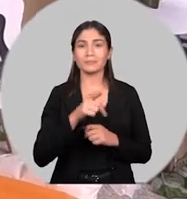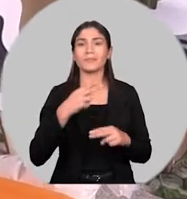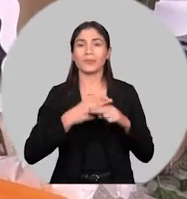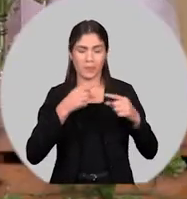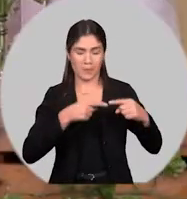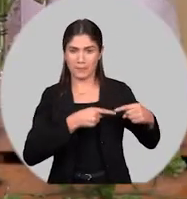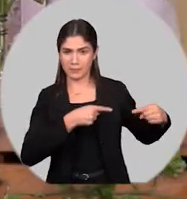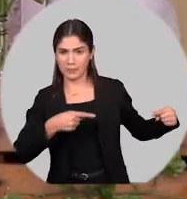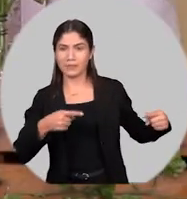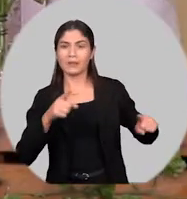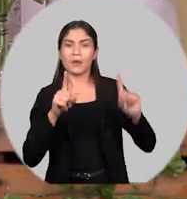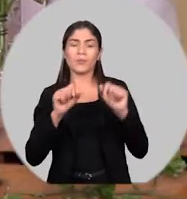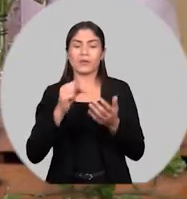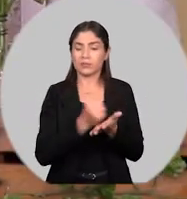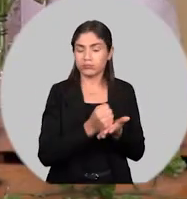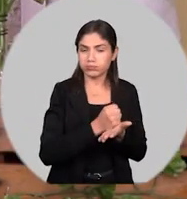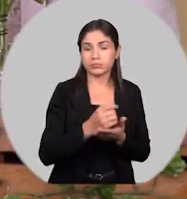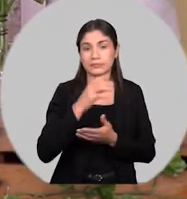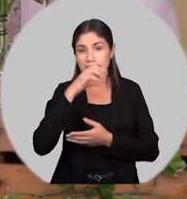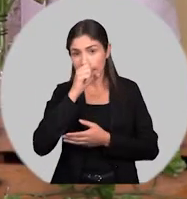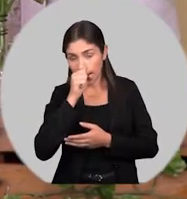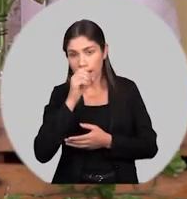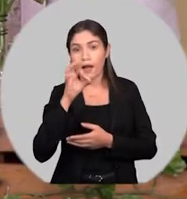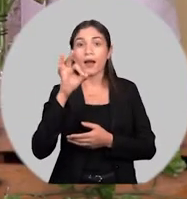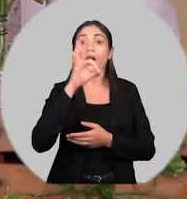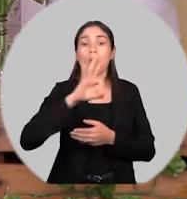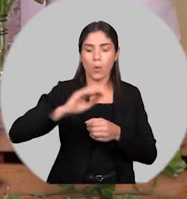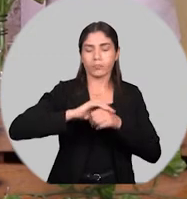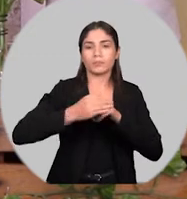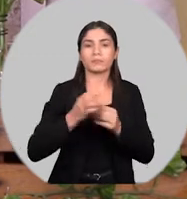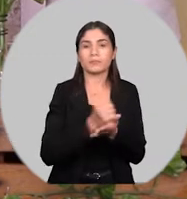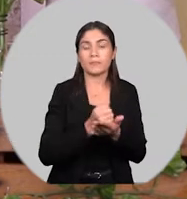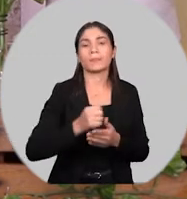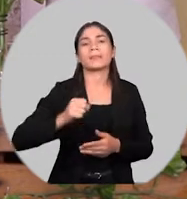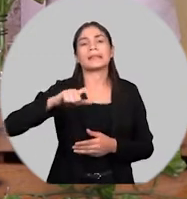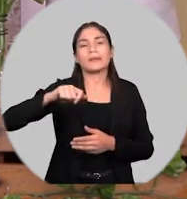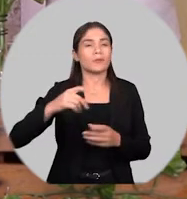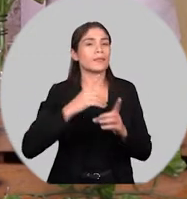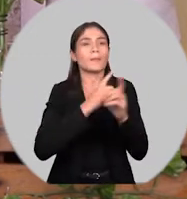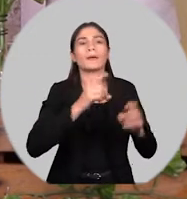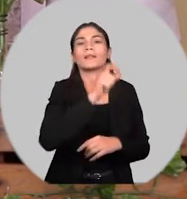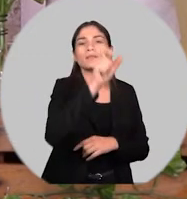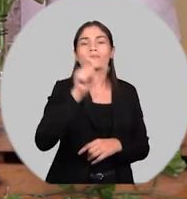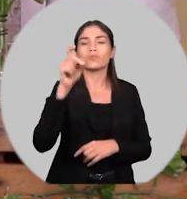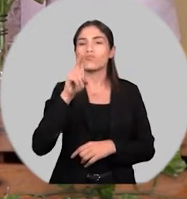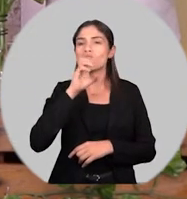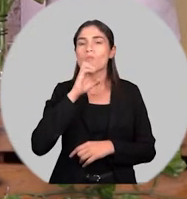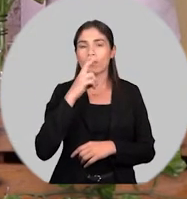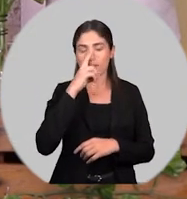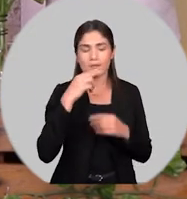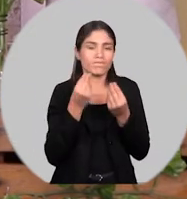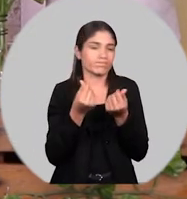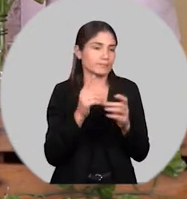poner ralladura de limón o le pueden poner ralladura de naranja también. Eso de acuerdo al gusto ya de cada